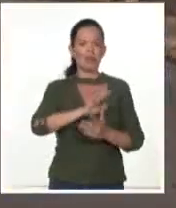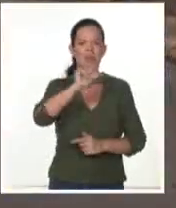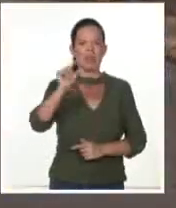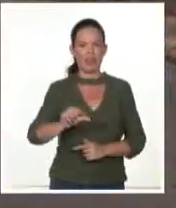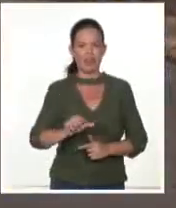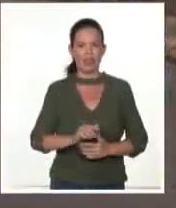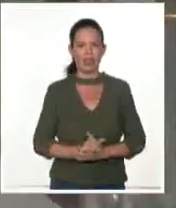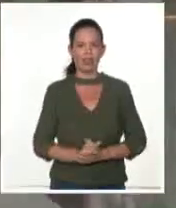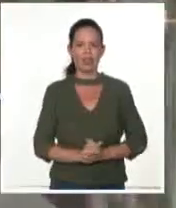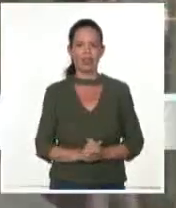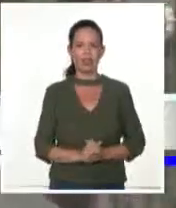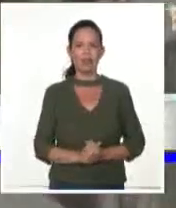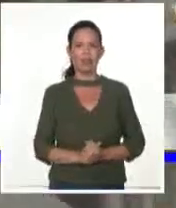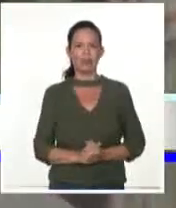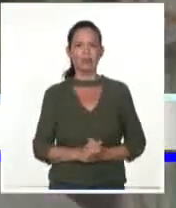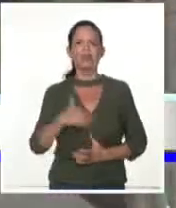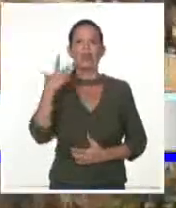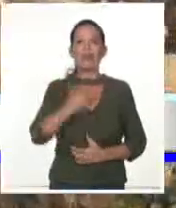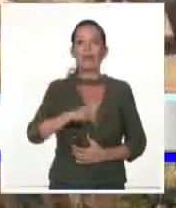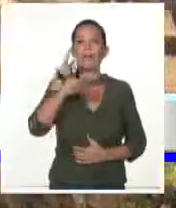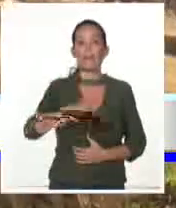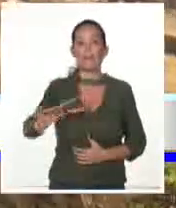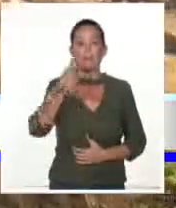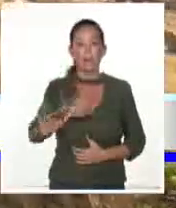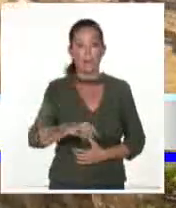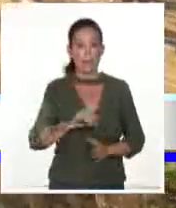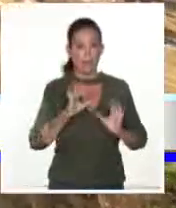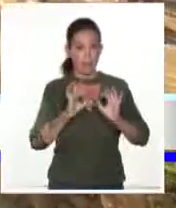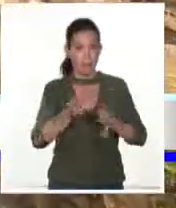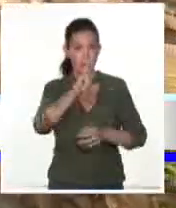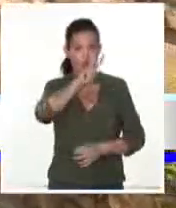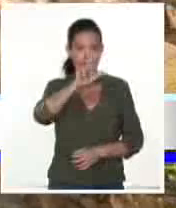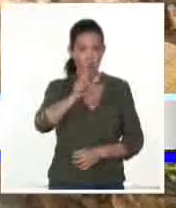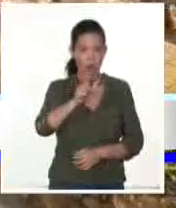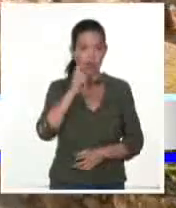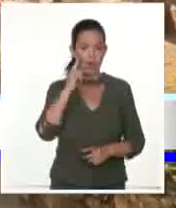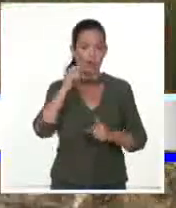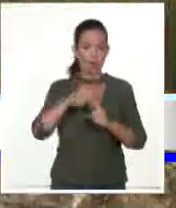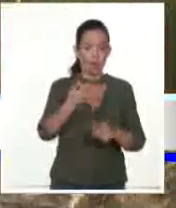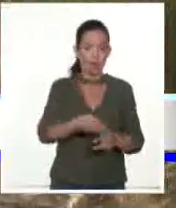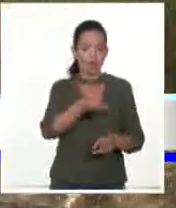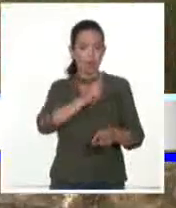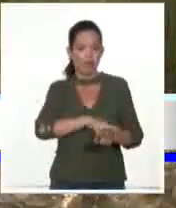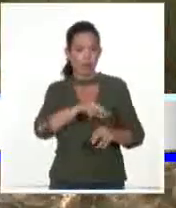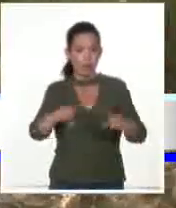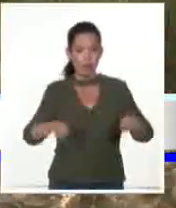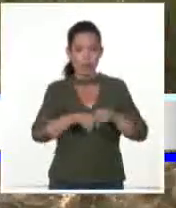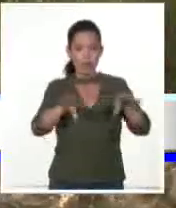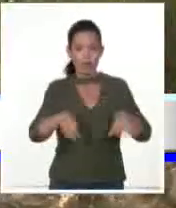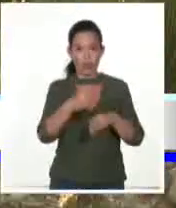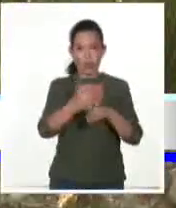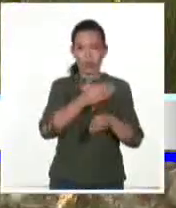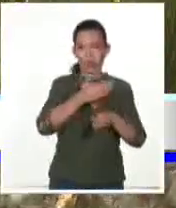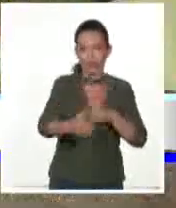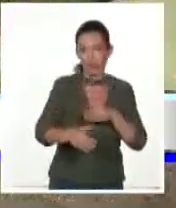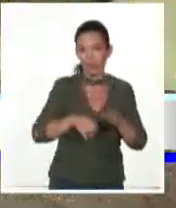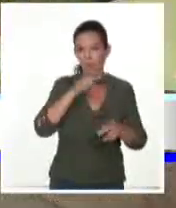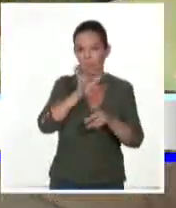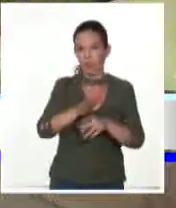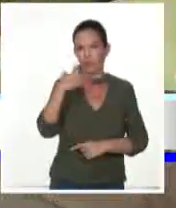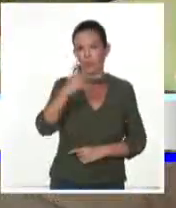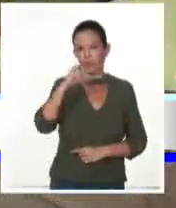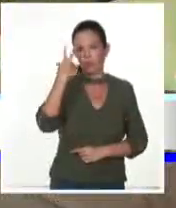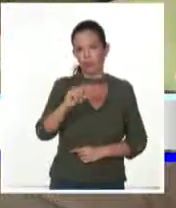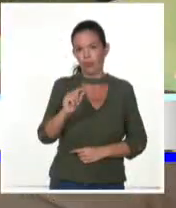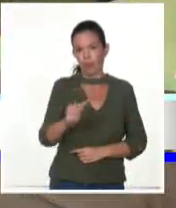Como parte de la preparación del pueblo villaclareño para enfrentar situaciones de desastres, se realizó el ejercicio popular Meteoro 2023. La primera